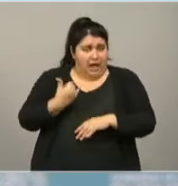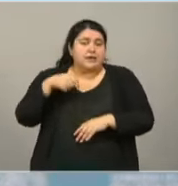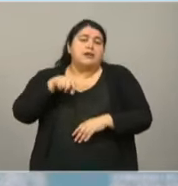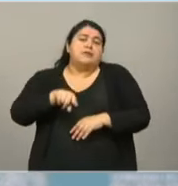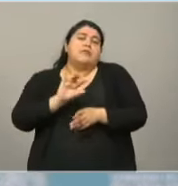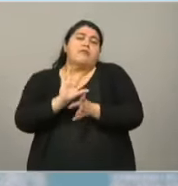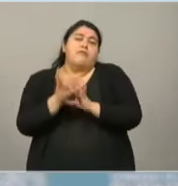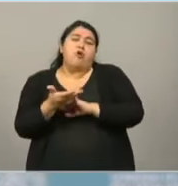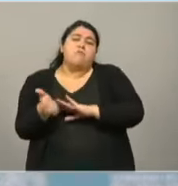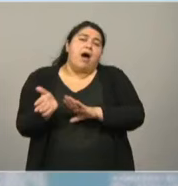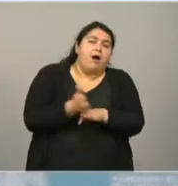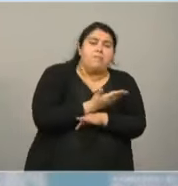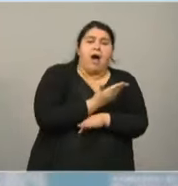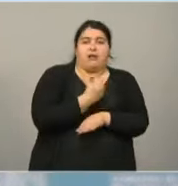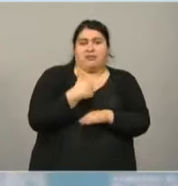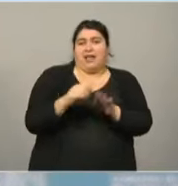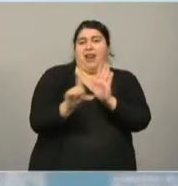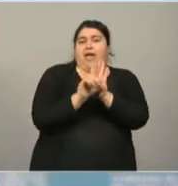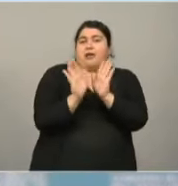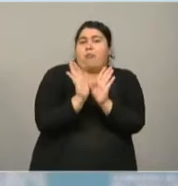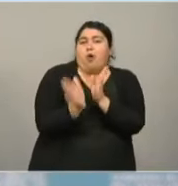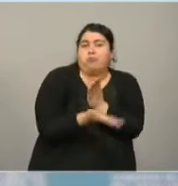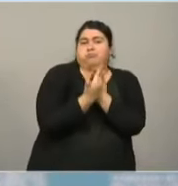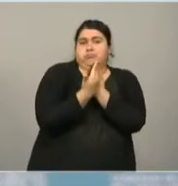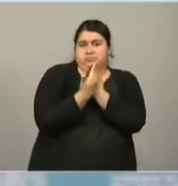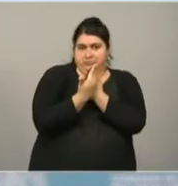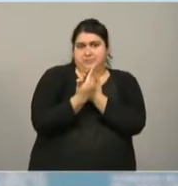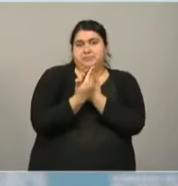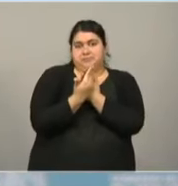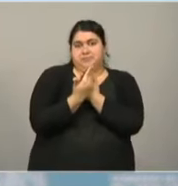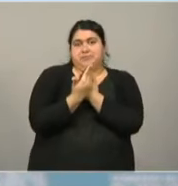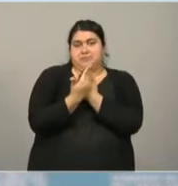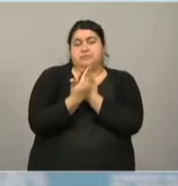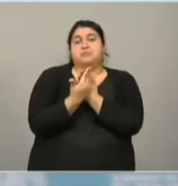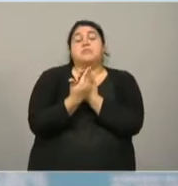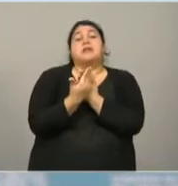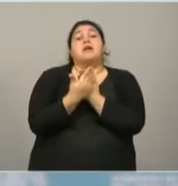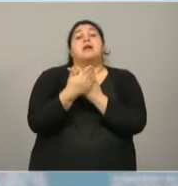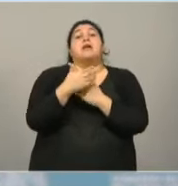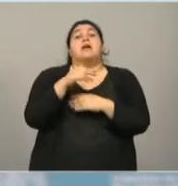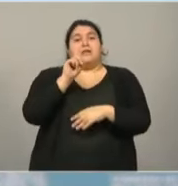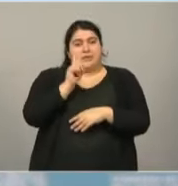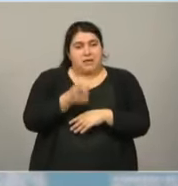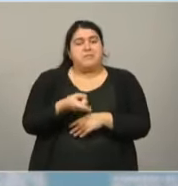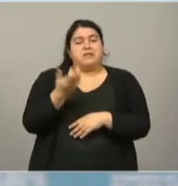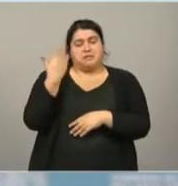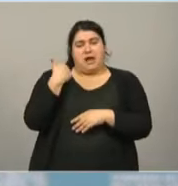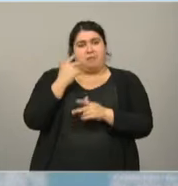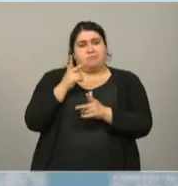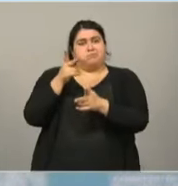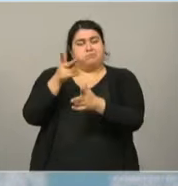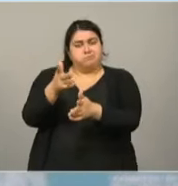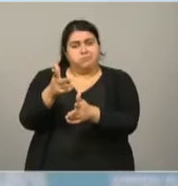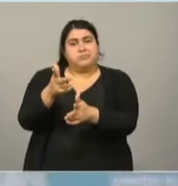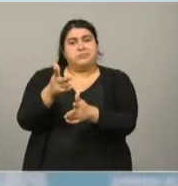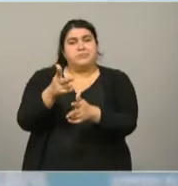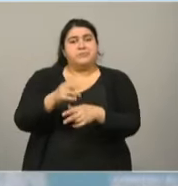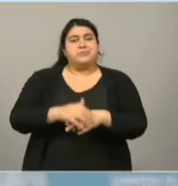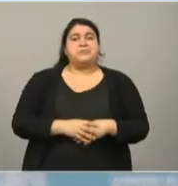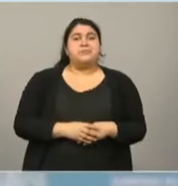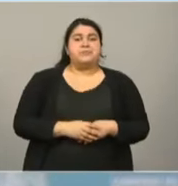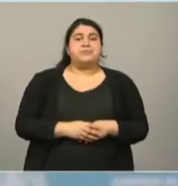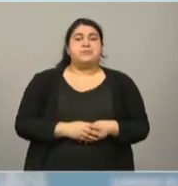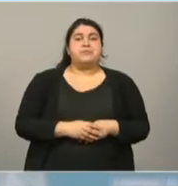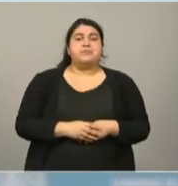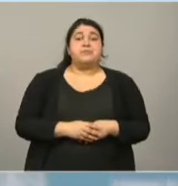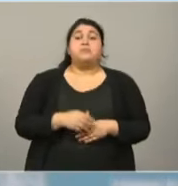régimen una ley que sería complementaria a ese a ese régimen y también como lo hemos dicho eh en